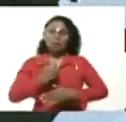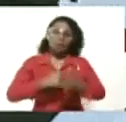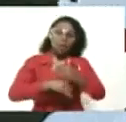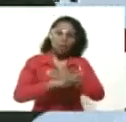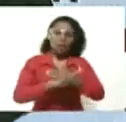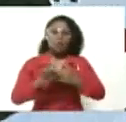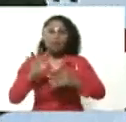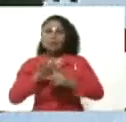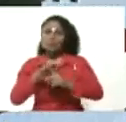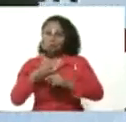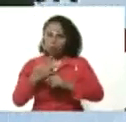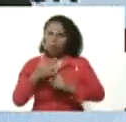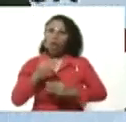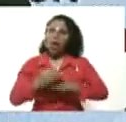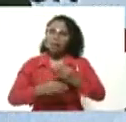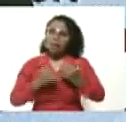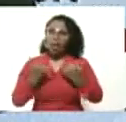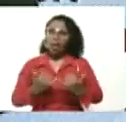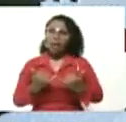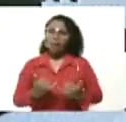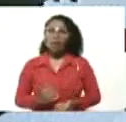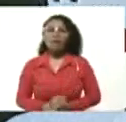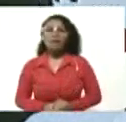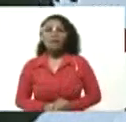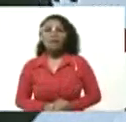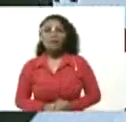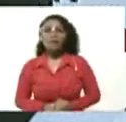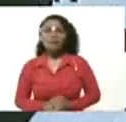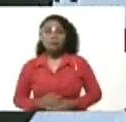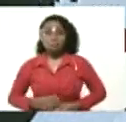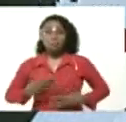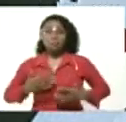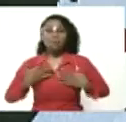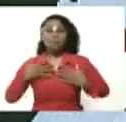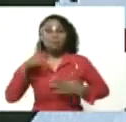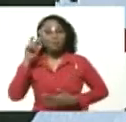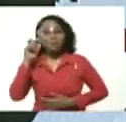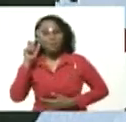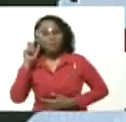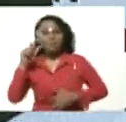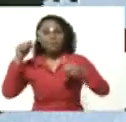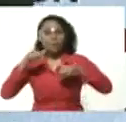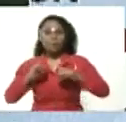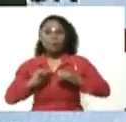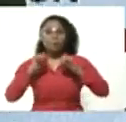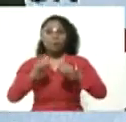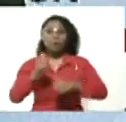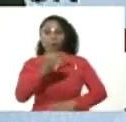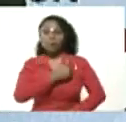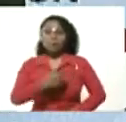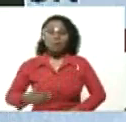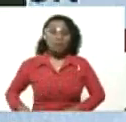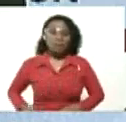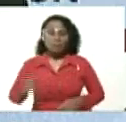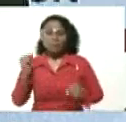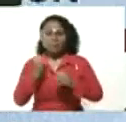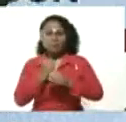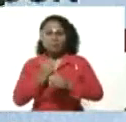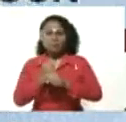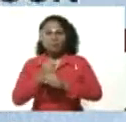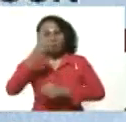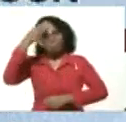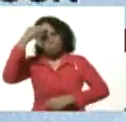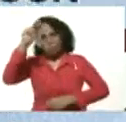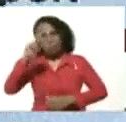situación actual. Emociona escuchar, como hemos escuchado recientemente al presidente López Obrador de